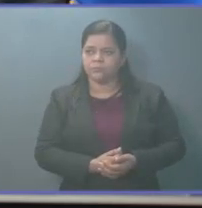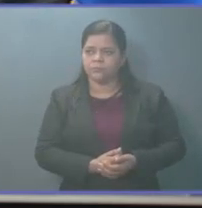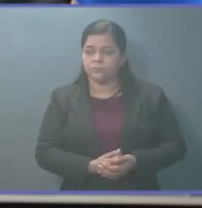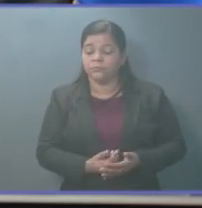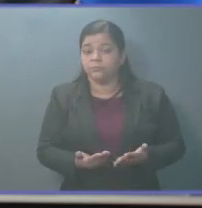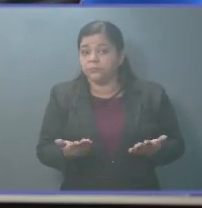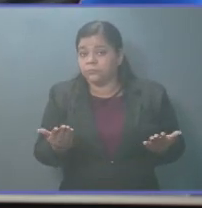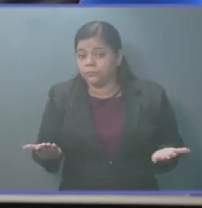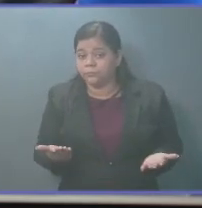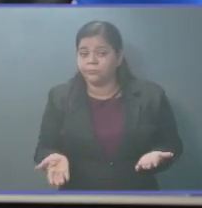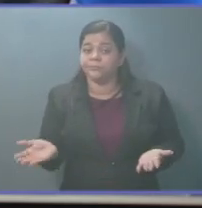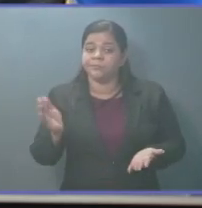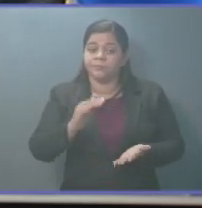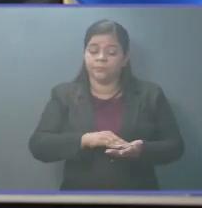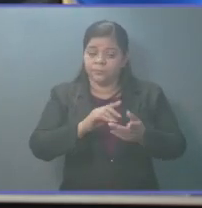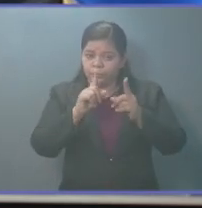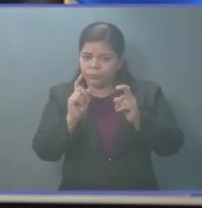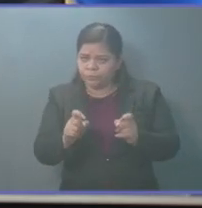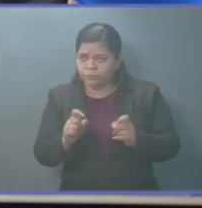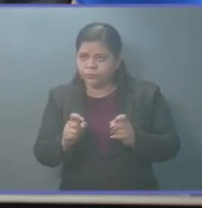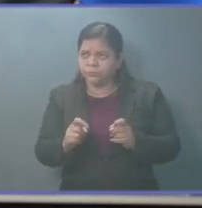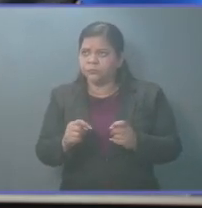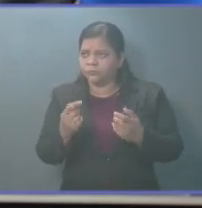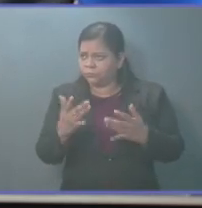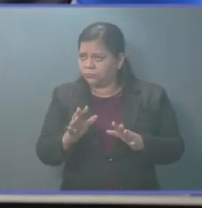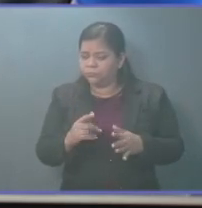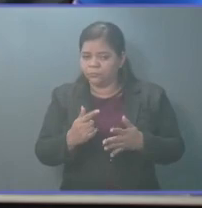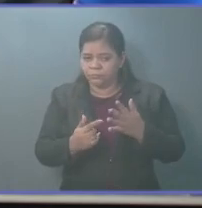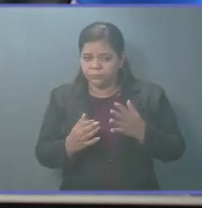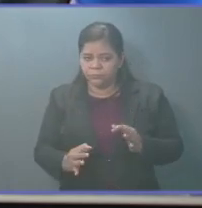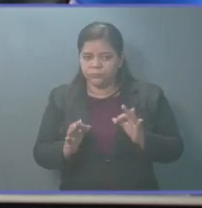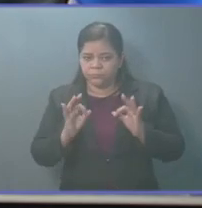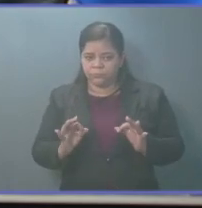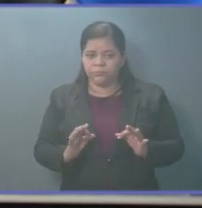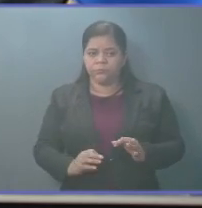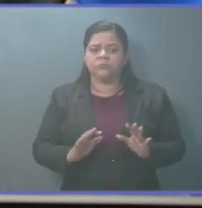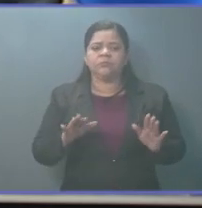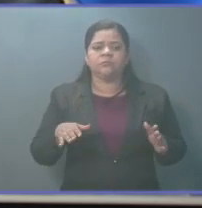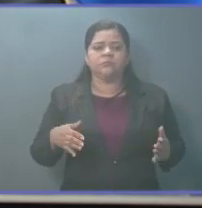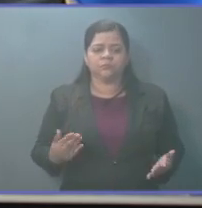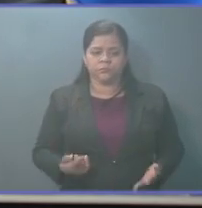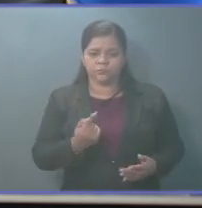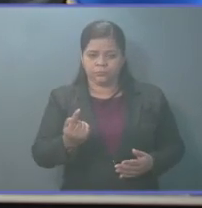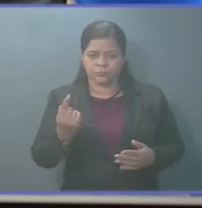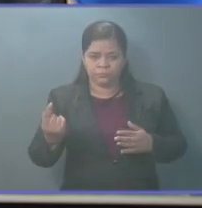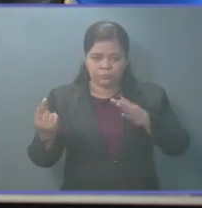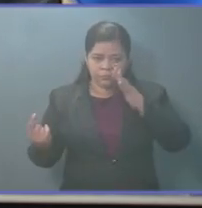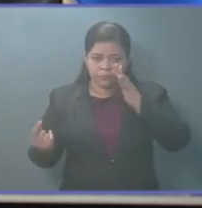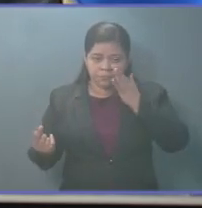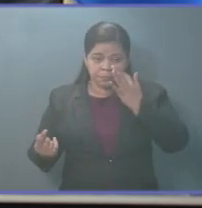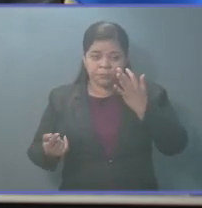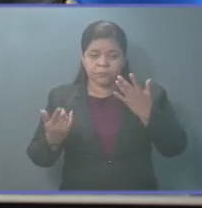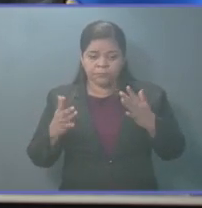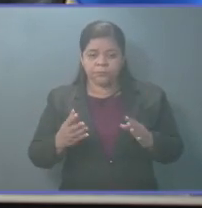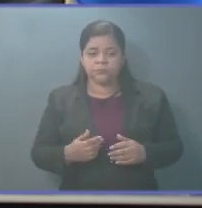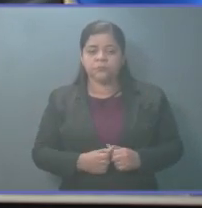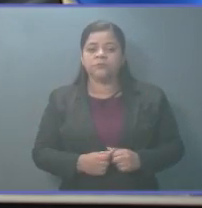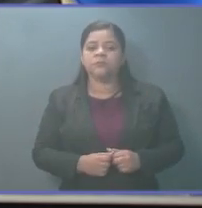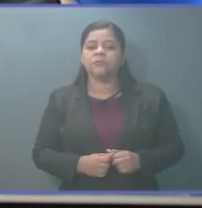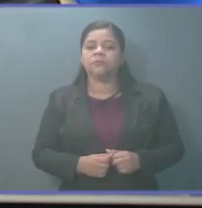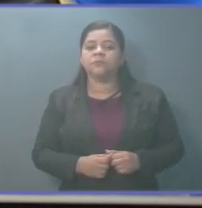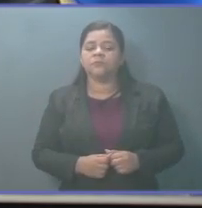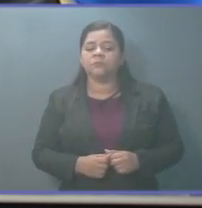Entonces, repito, la pregunta es legítima. ¿Por qué las personas que idóneamente,